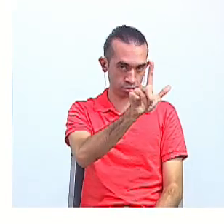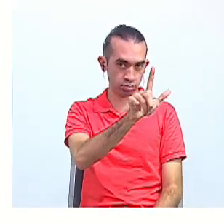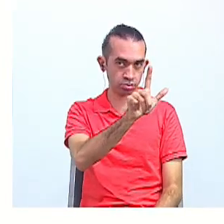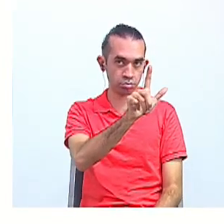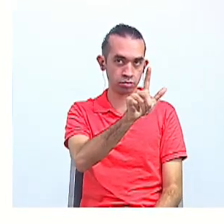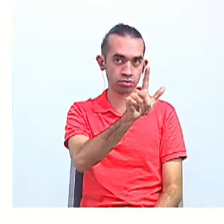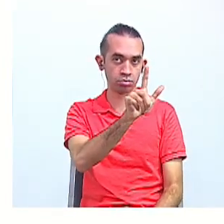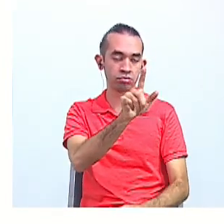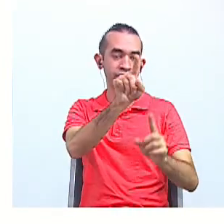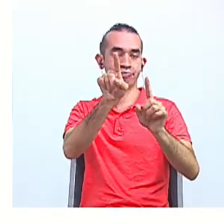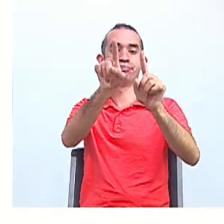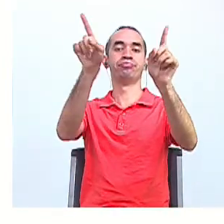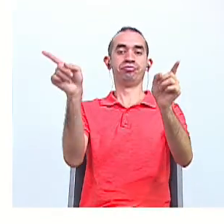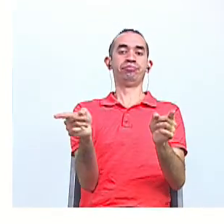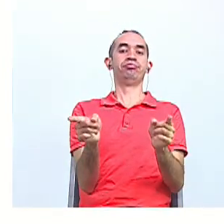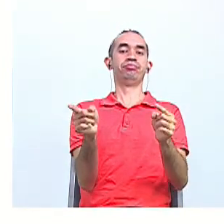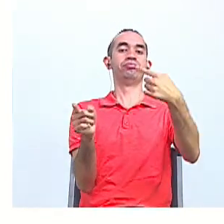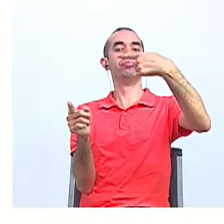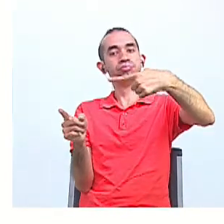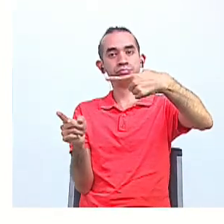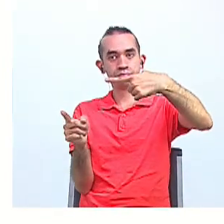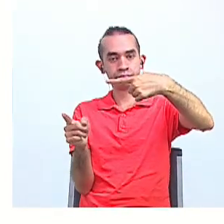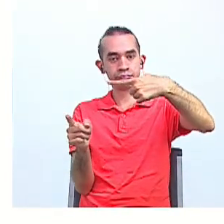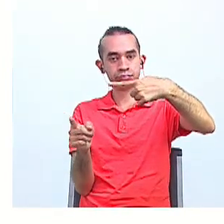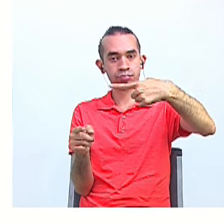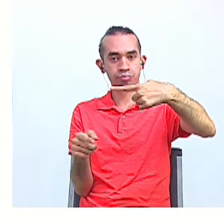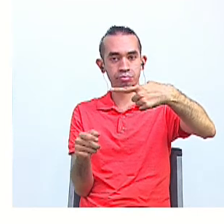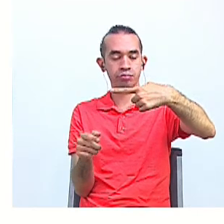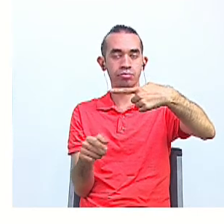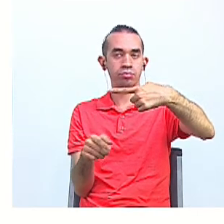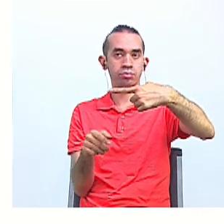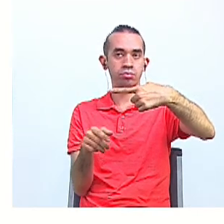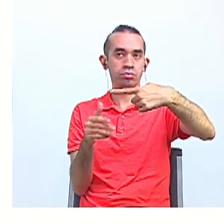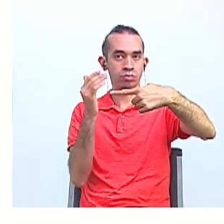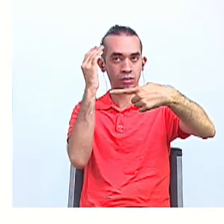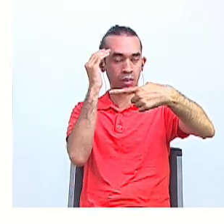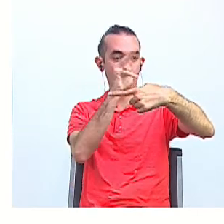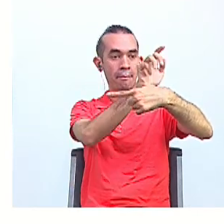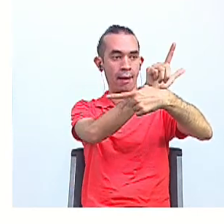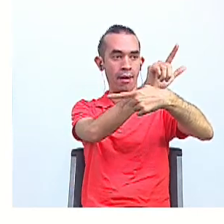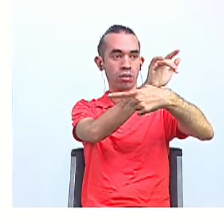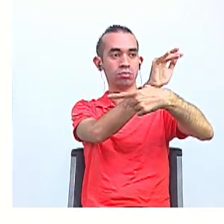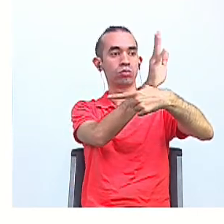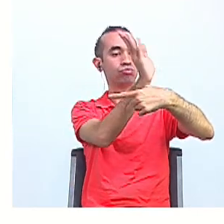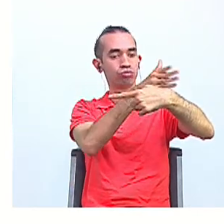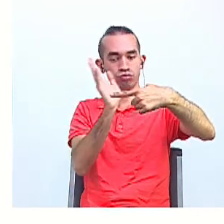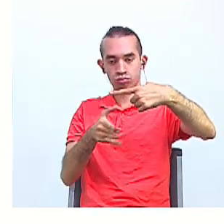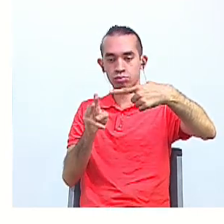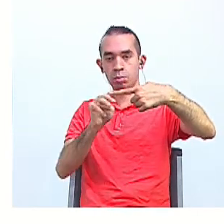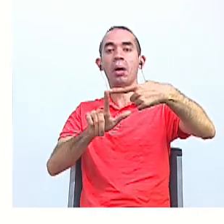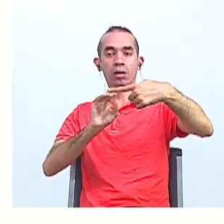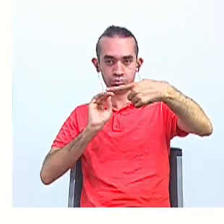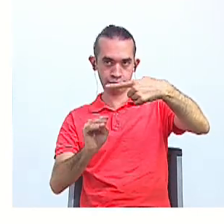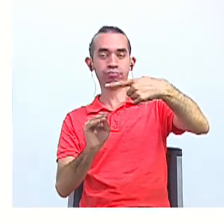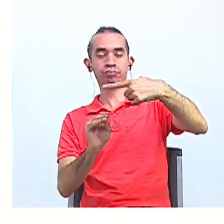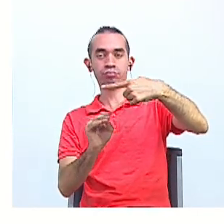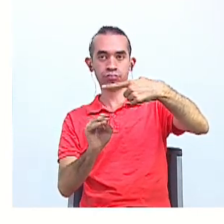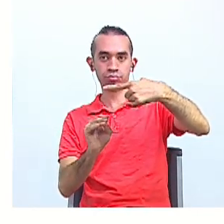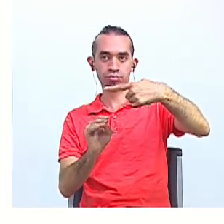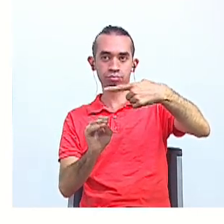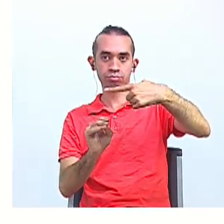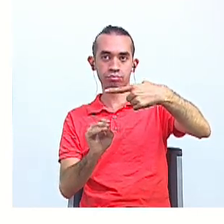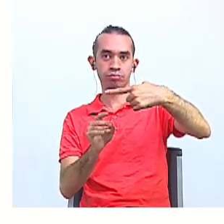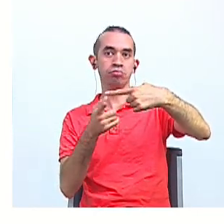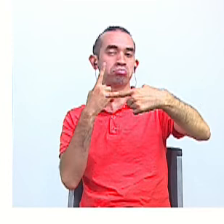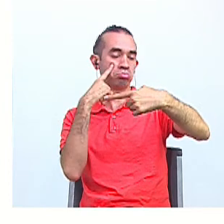y ahora colocamos un factor de conversión. Colocamos que queden mililitros en el denominador para poder simplificar las unidades y que nos